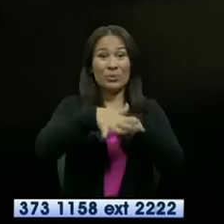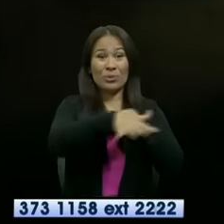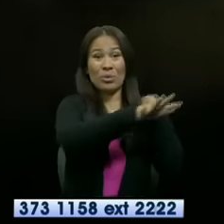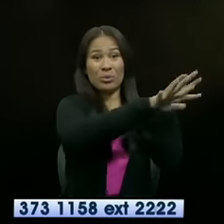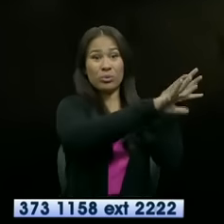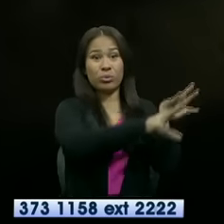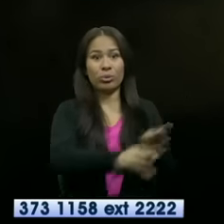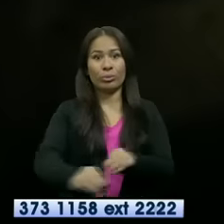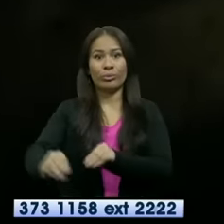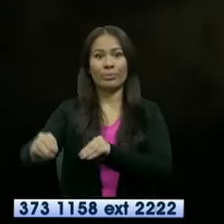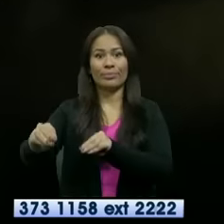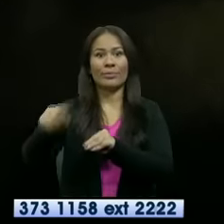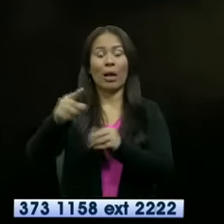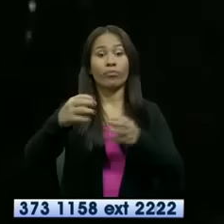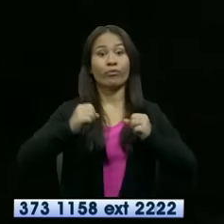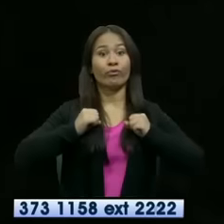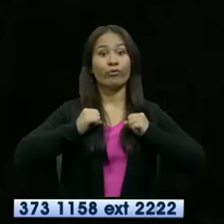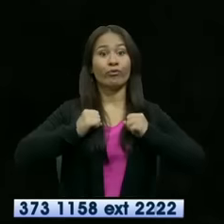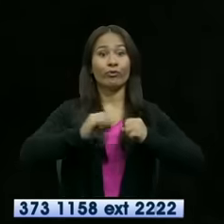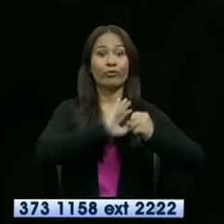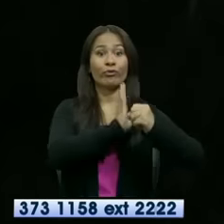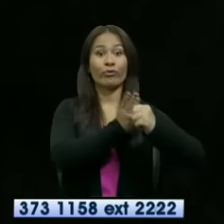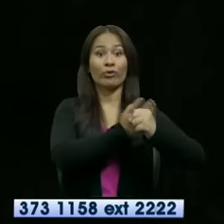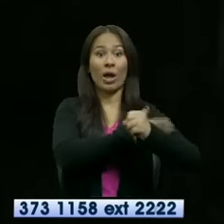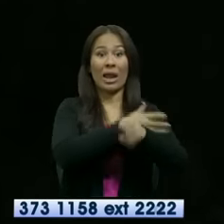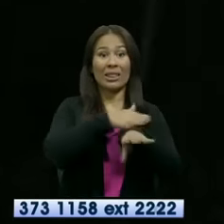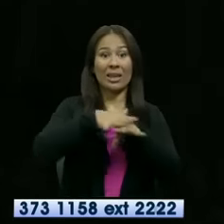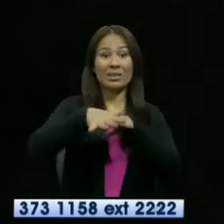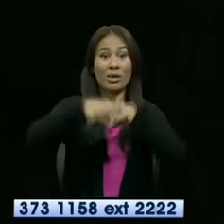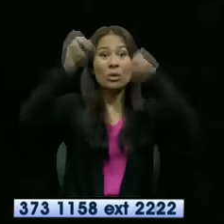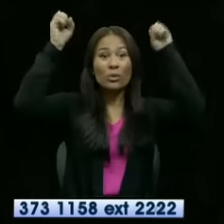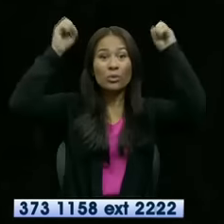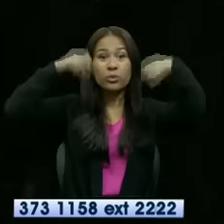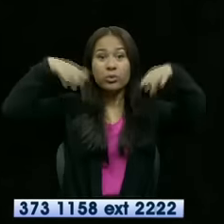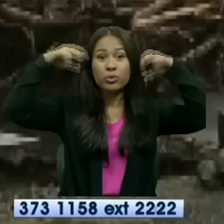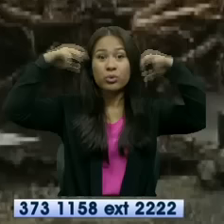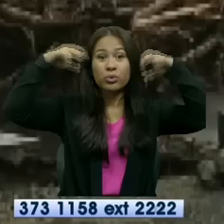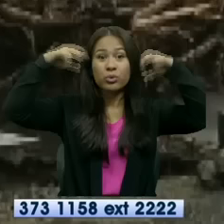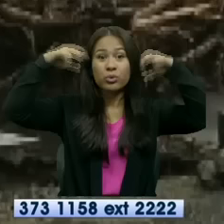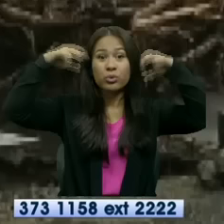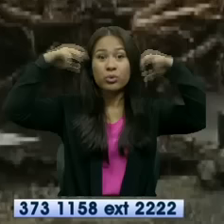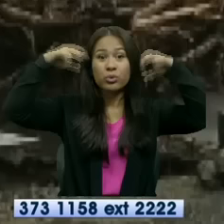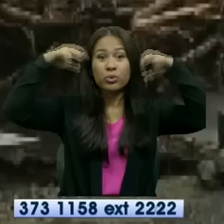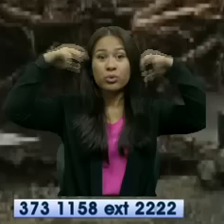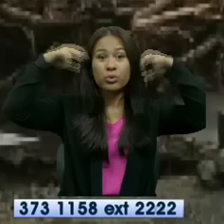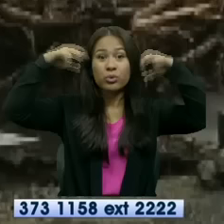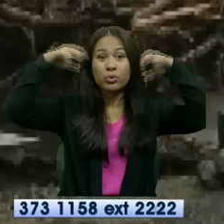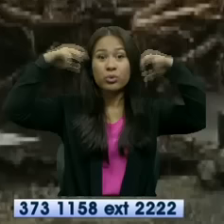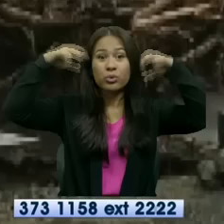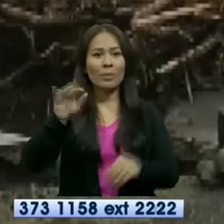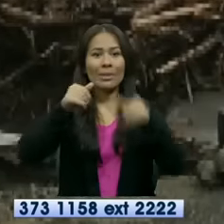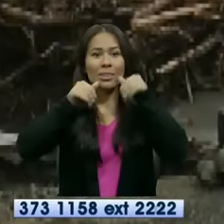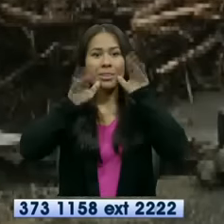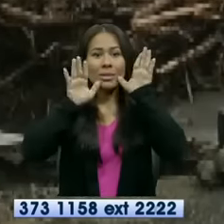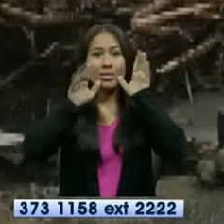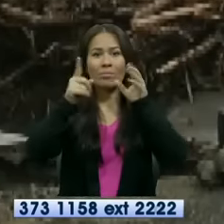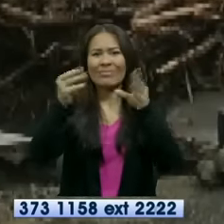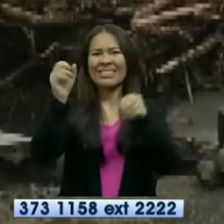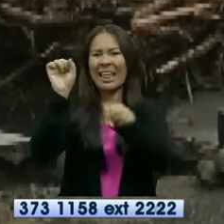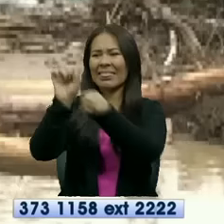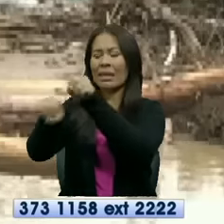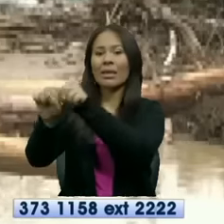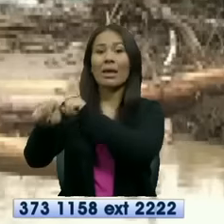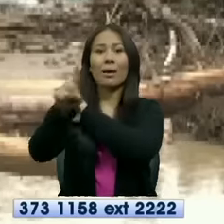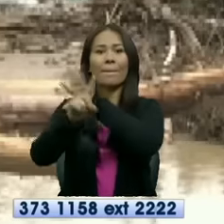La extraordinaria creciente que registró el río Pindo Grande el pasado jueves 29 de diciembre dejó cuantiosos daños en la infraestructura del dique de